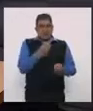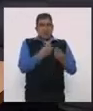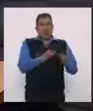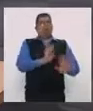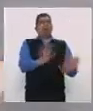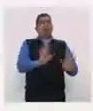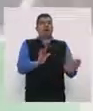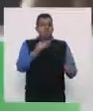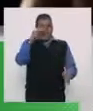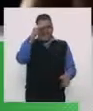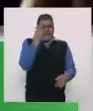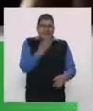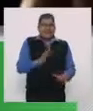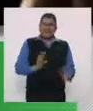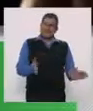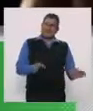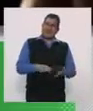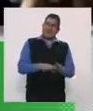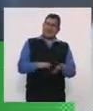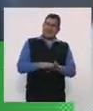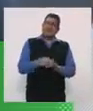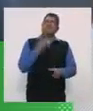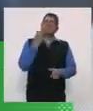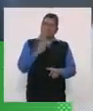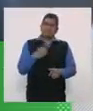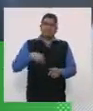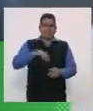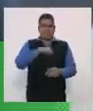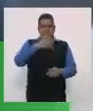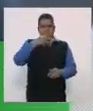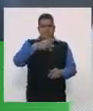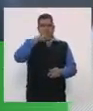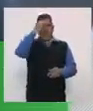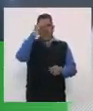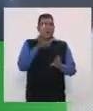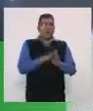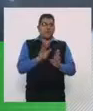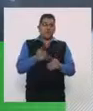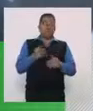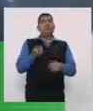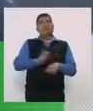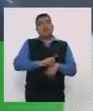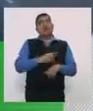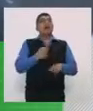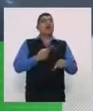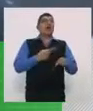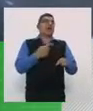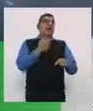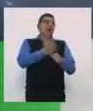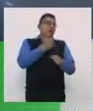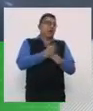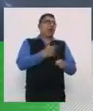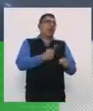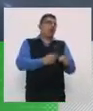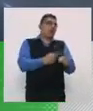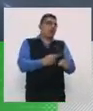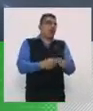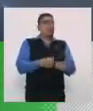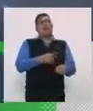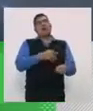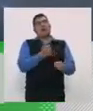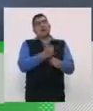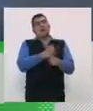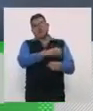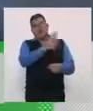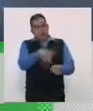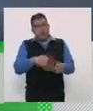pérdidas, ¿no? Claro. Y claro, el día que el abuelo enferma o el abuelo se muere, hablar con los